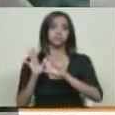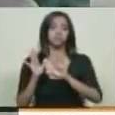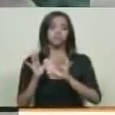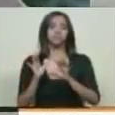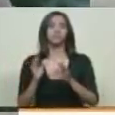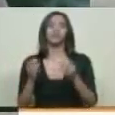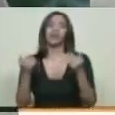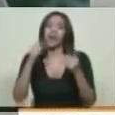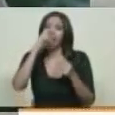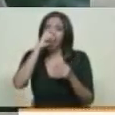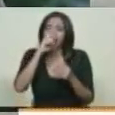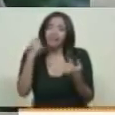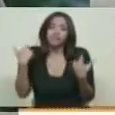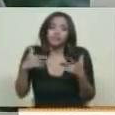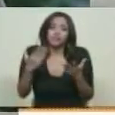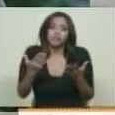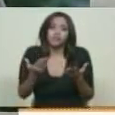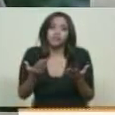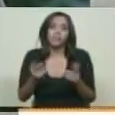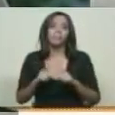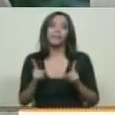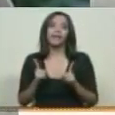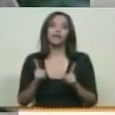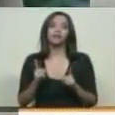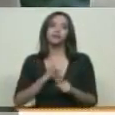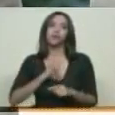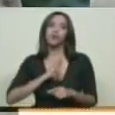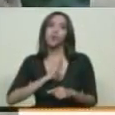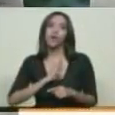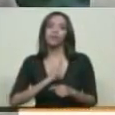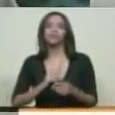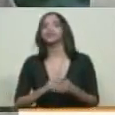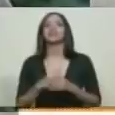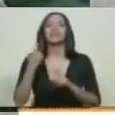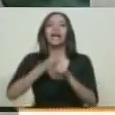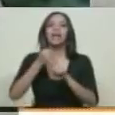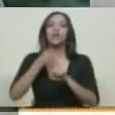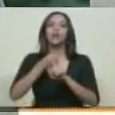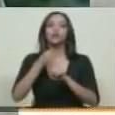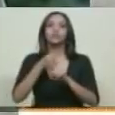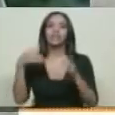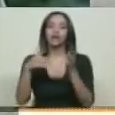pero son nuestras. Son nuestras, la lucha contra la pobreza.